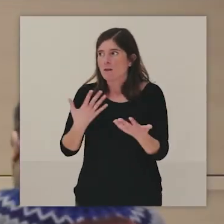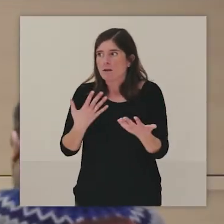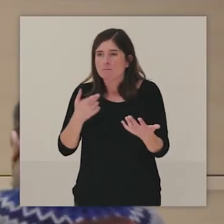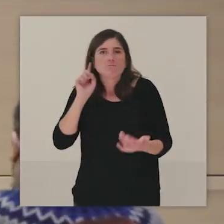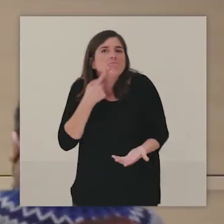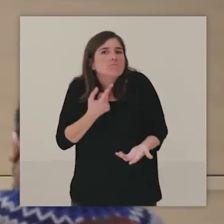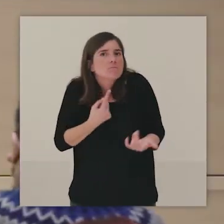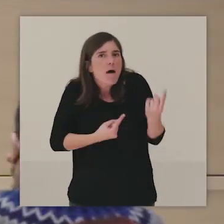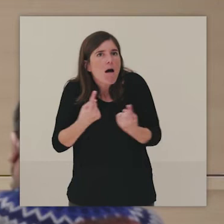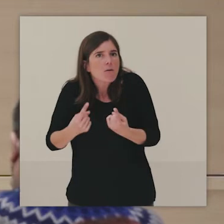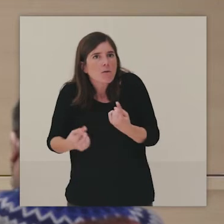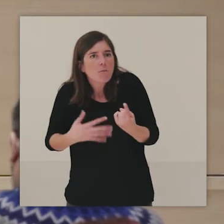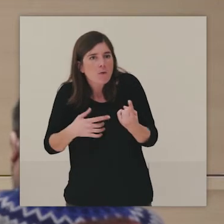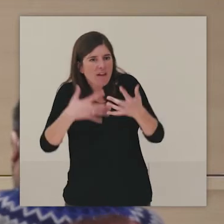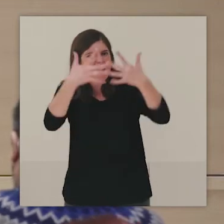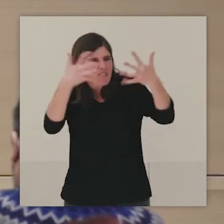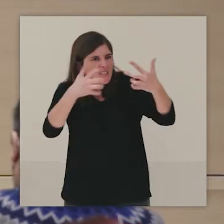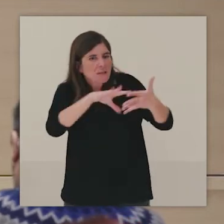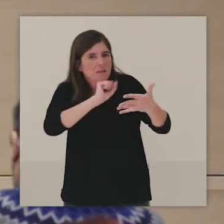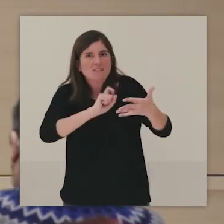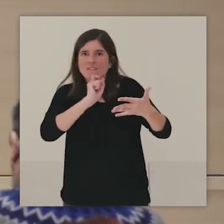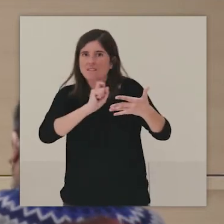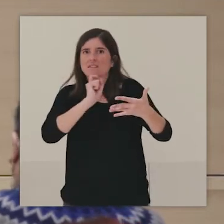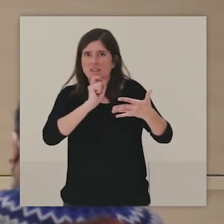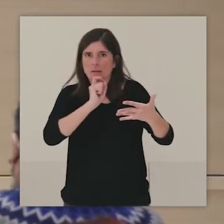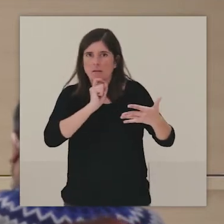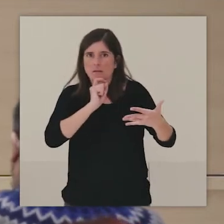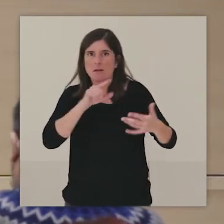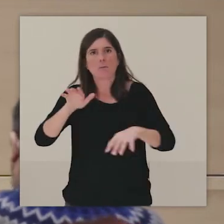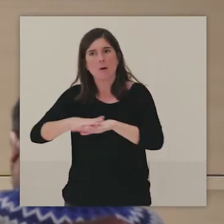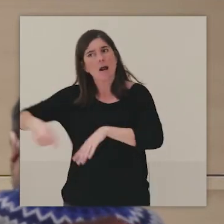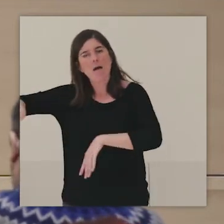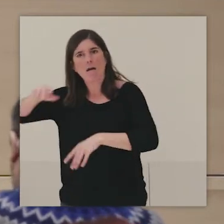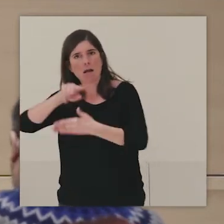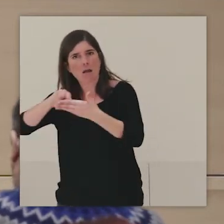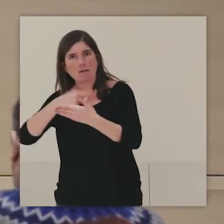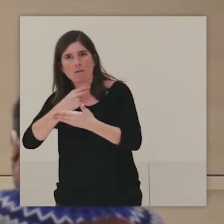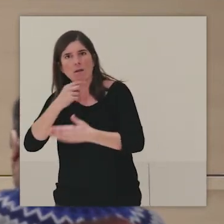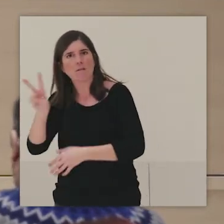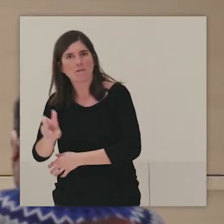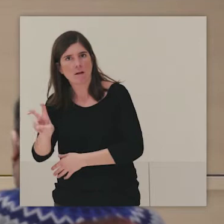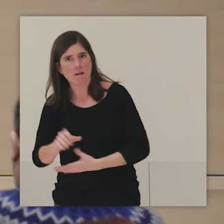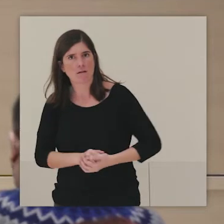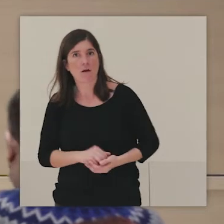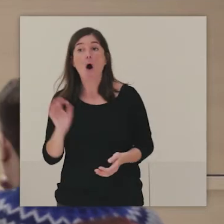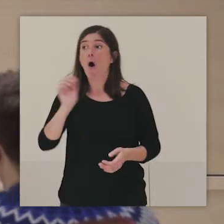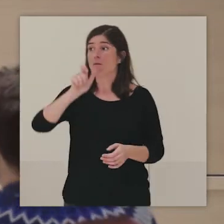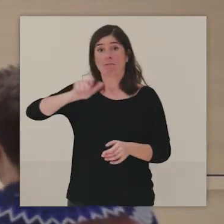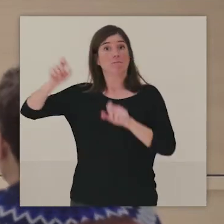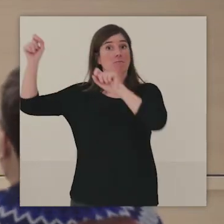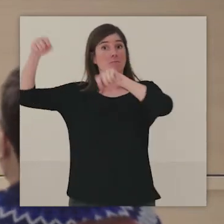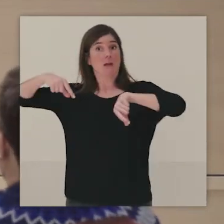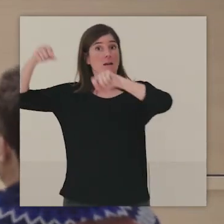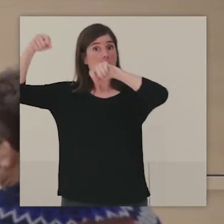en algunos momentos algunas circunstancias también de dificultad de comprensión. O personas en circunstancias transitorias como